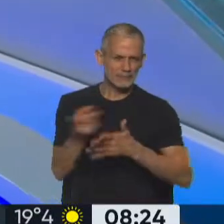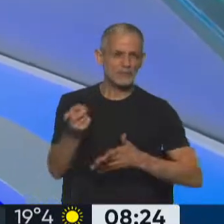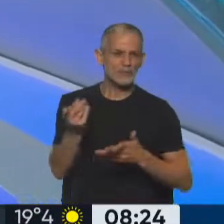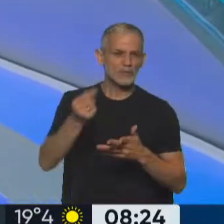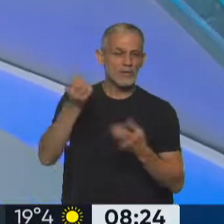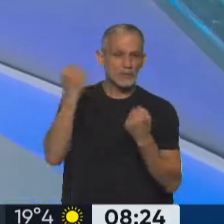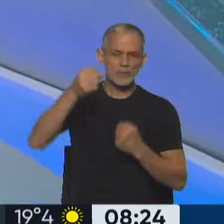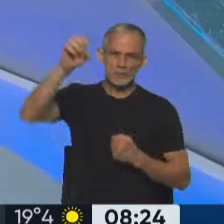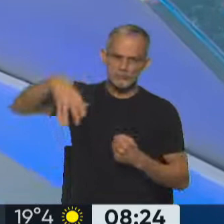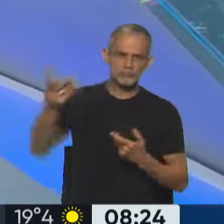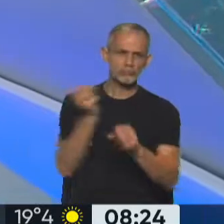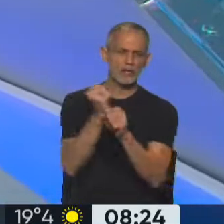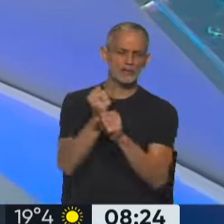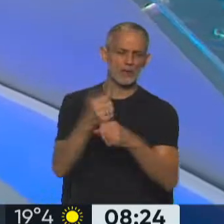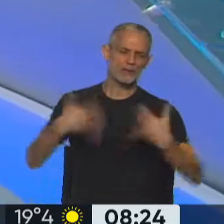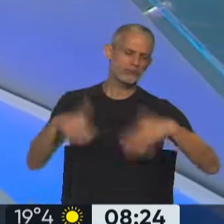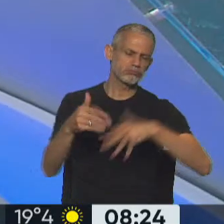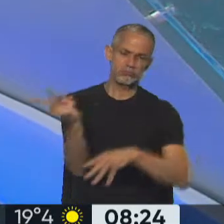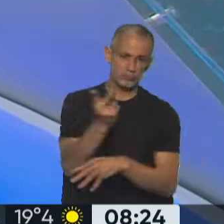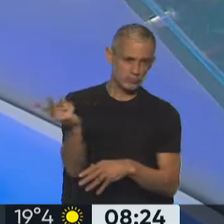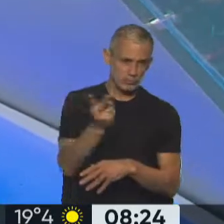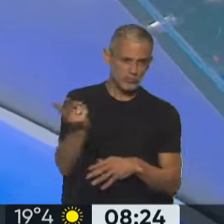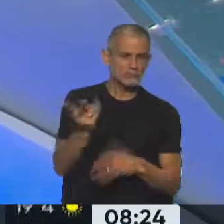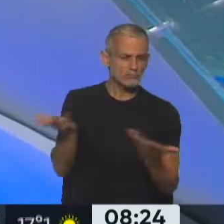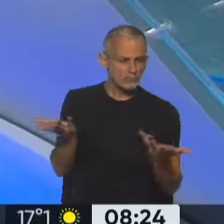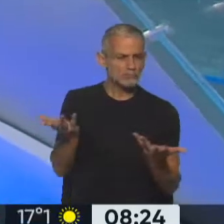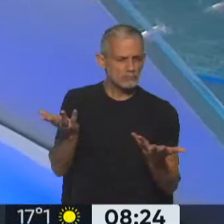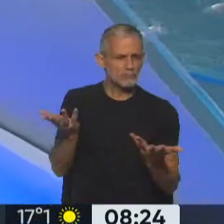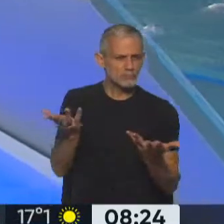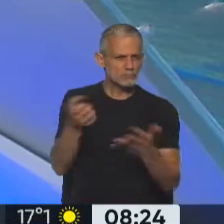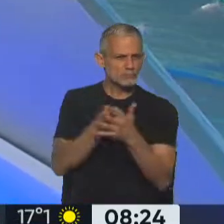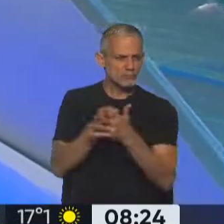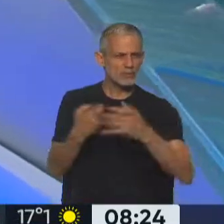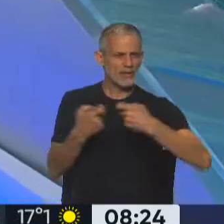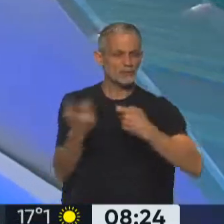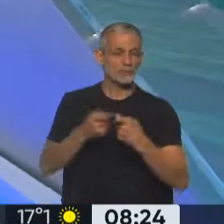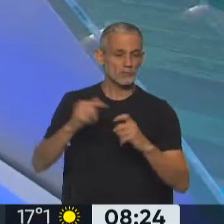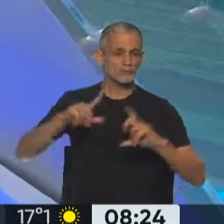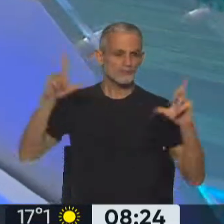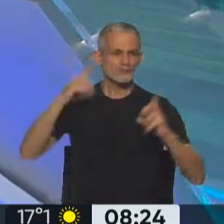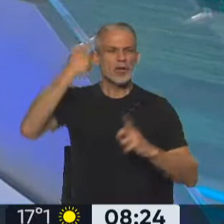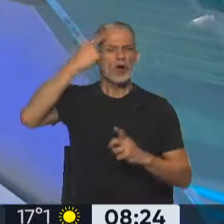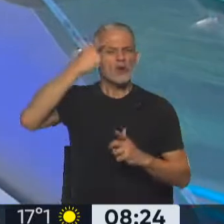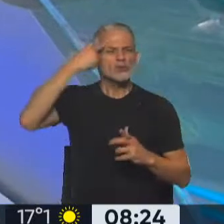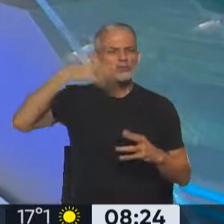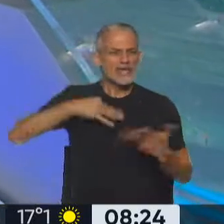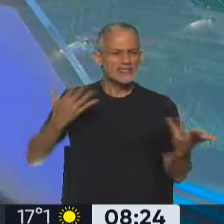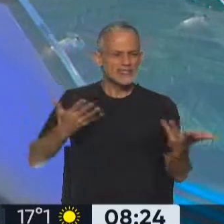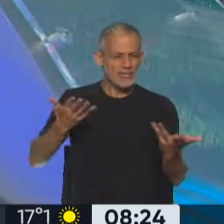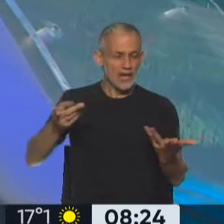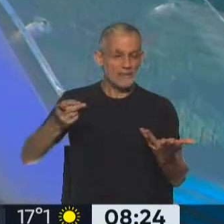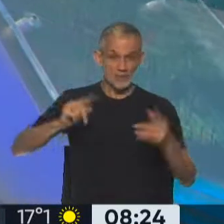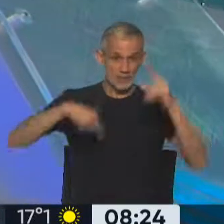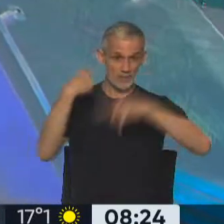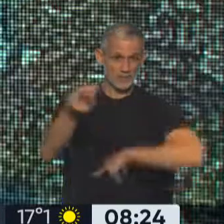hay que seguir visibilizando el trabajo del Gran trabajo está se Está realizando obviamente como prota la conciencia bueno justamente el